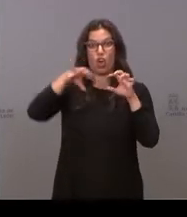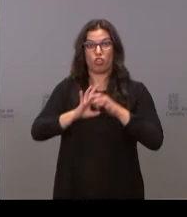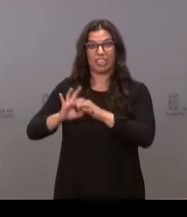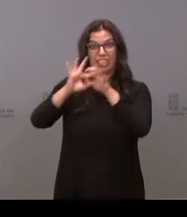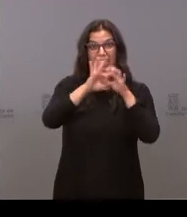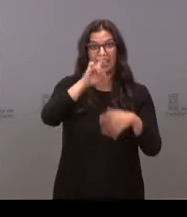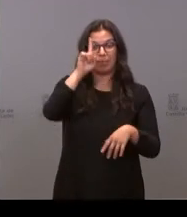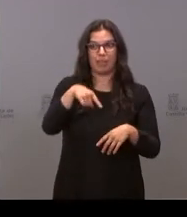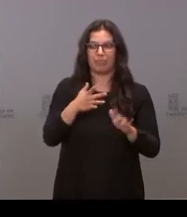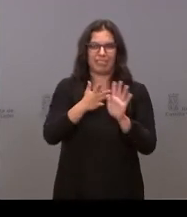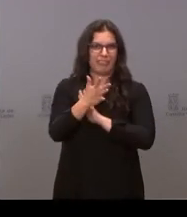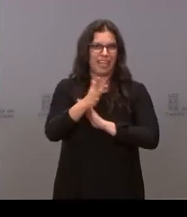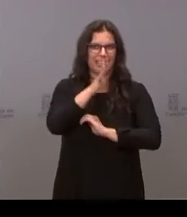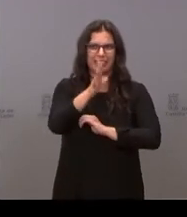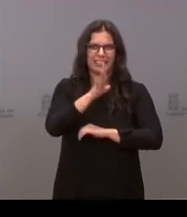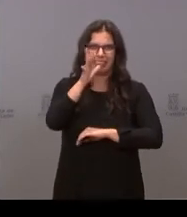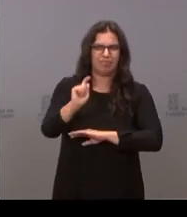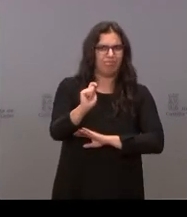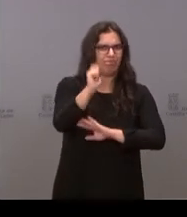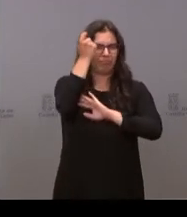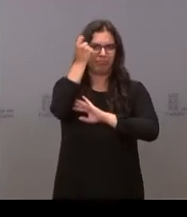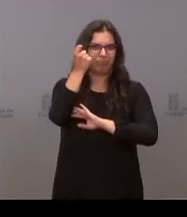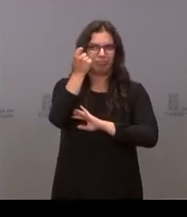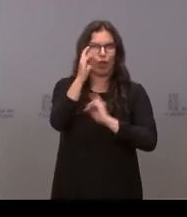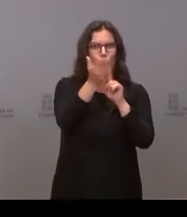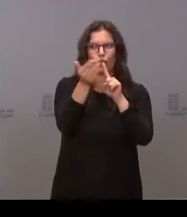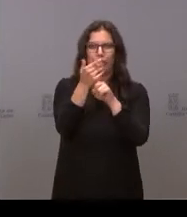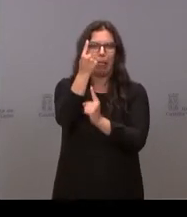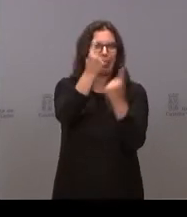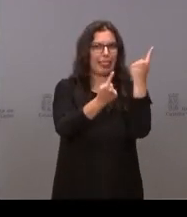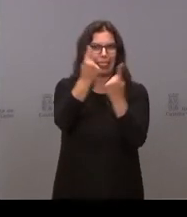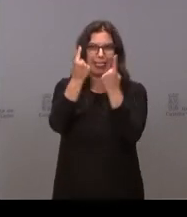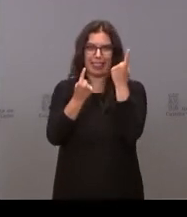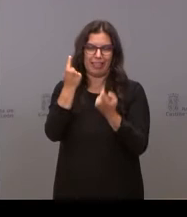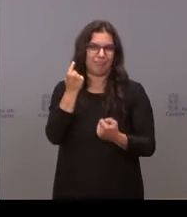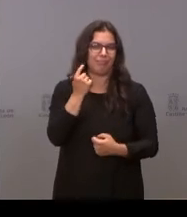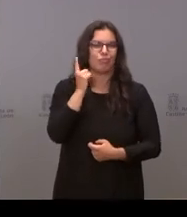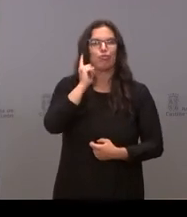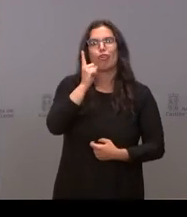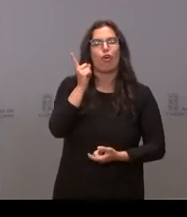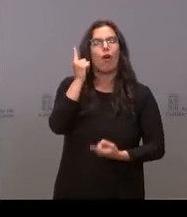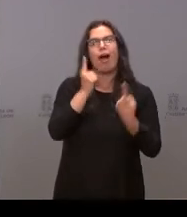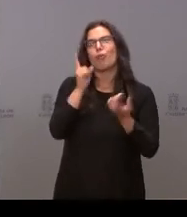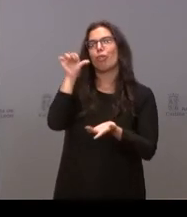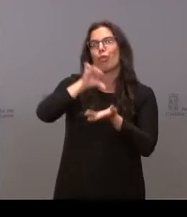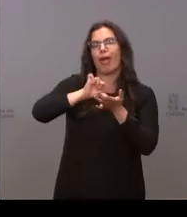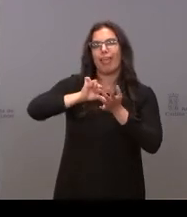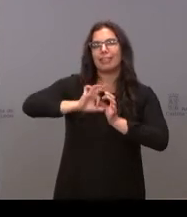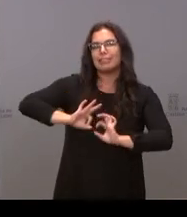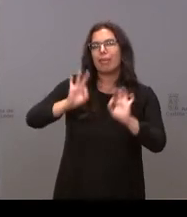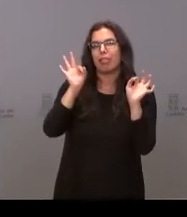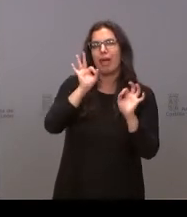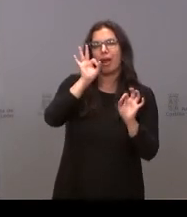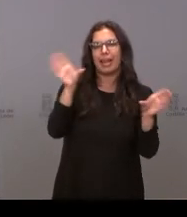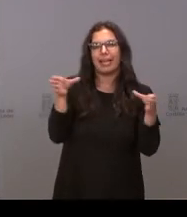es una gesta deportiva al alcance de muy pocos. Solo de ciudades elegidas, solo de personas,